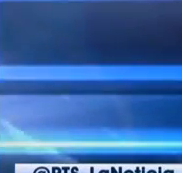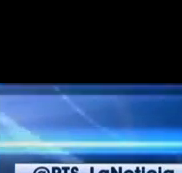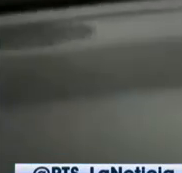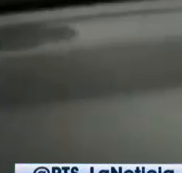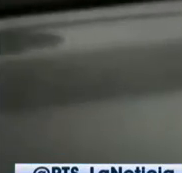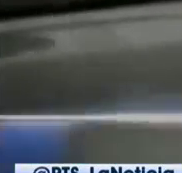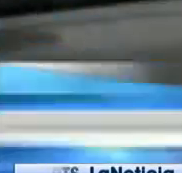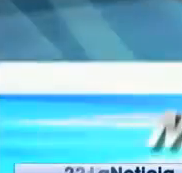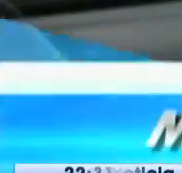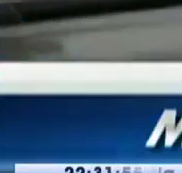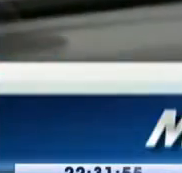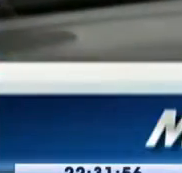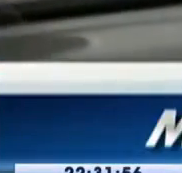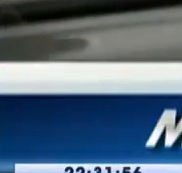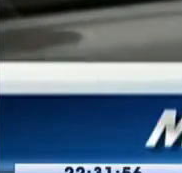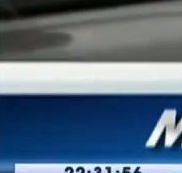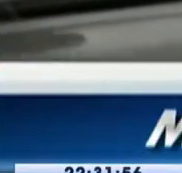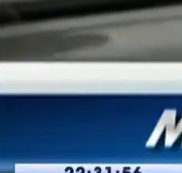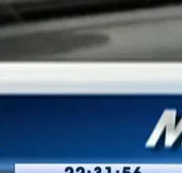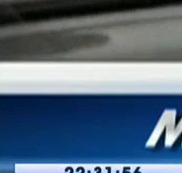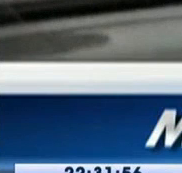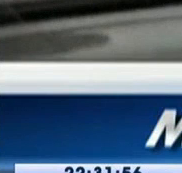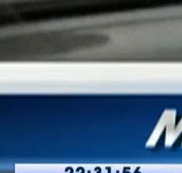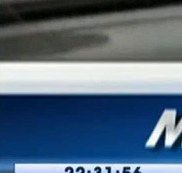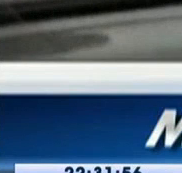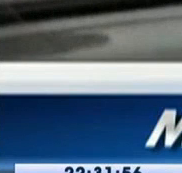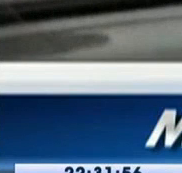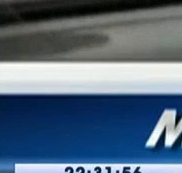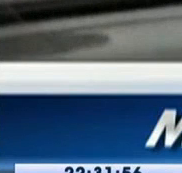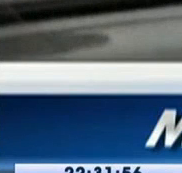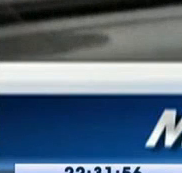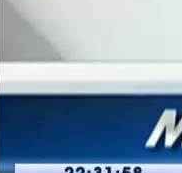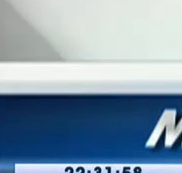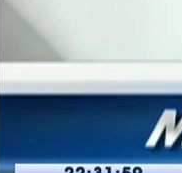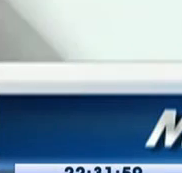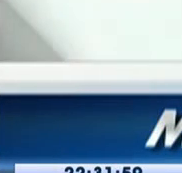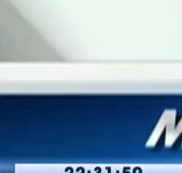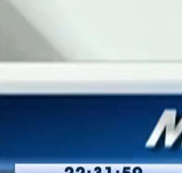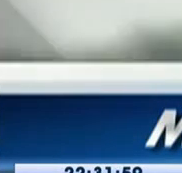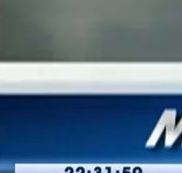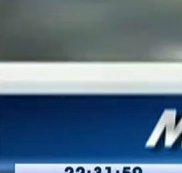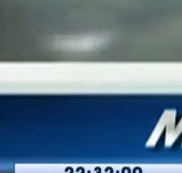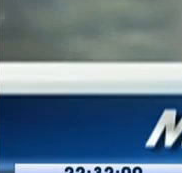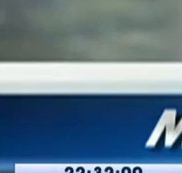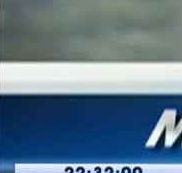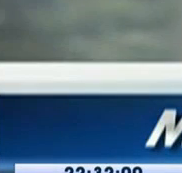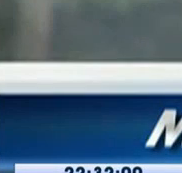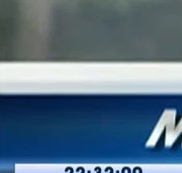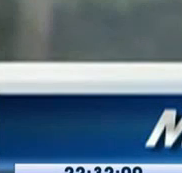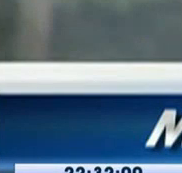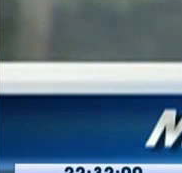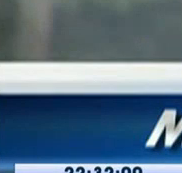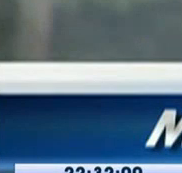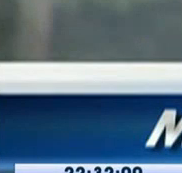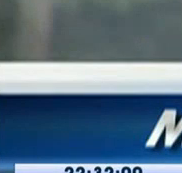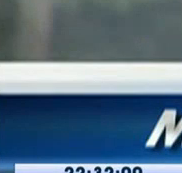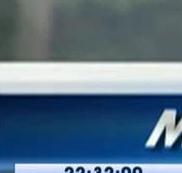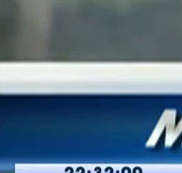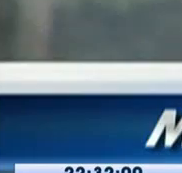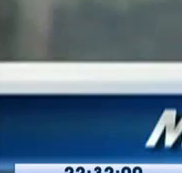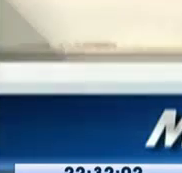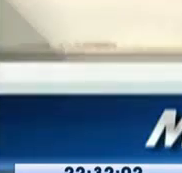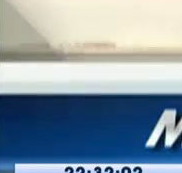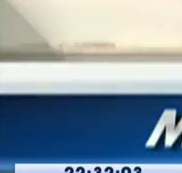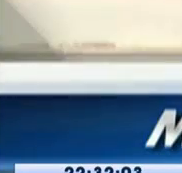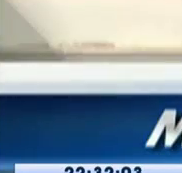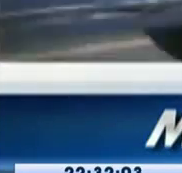Y mañana, en nuestro informativo matinal, entérese. ¿Cuáles son los daños que ocasiona